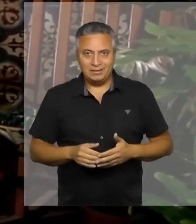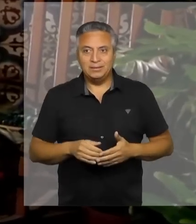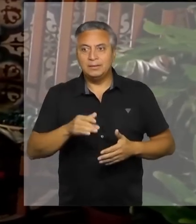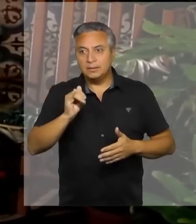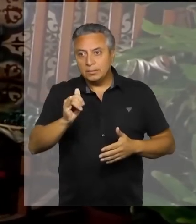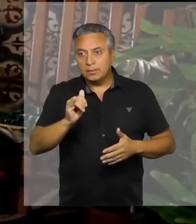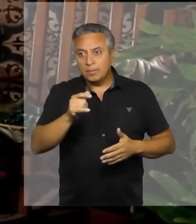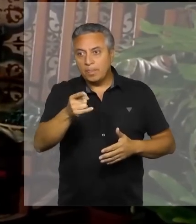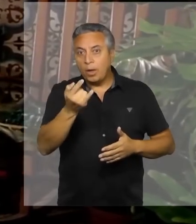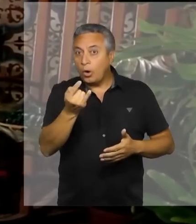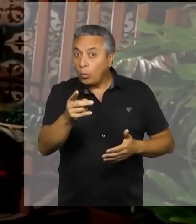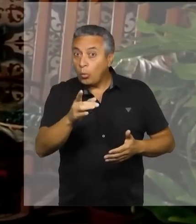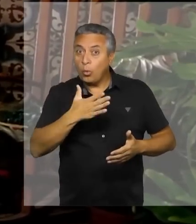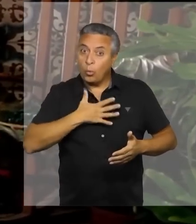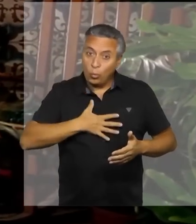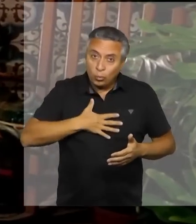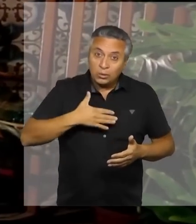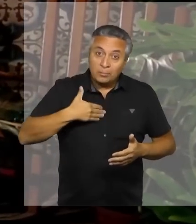Gústeme o no me gústeme...